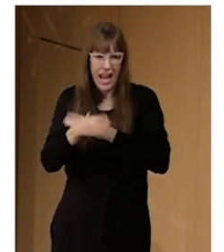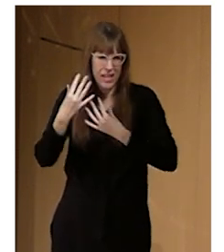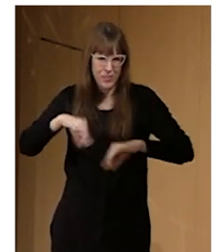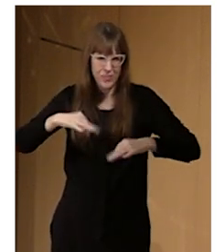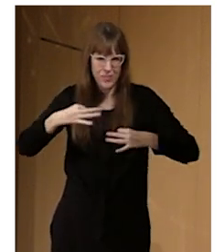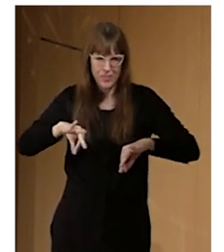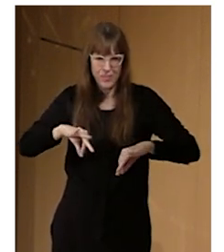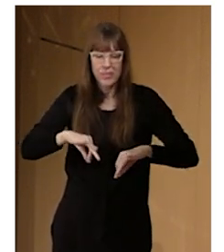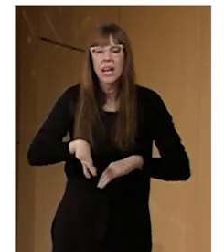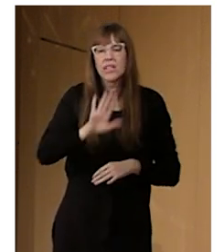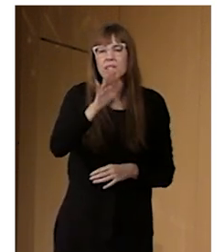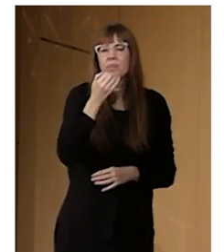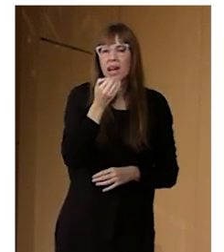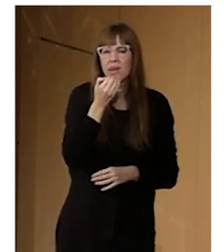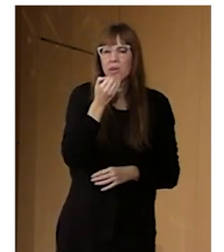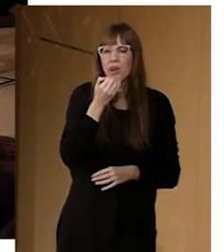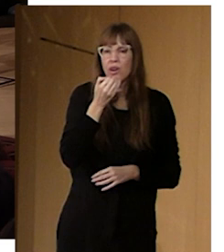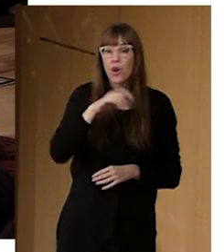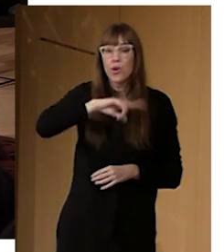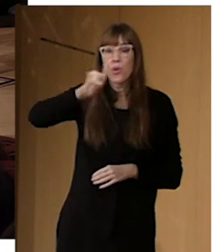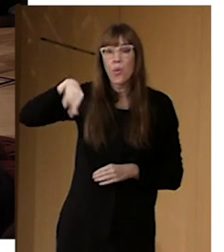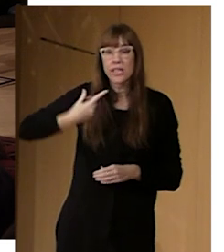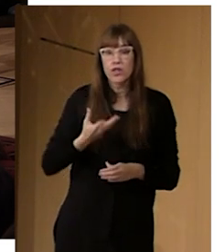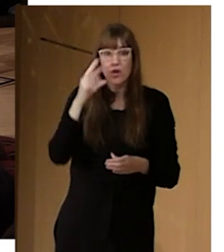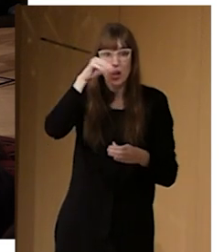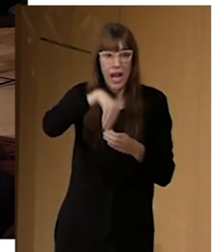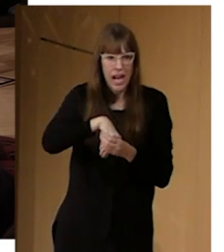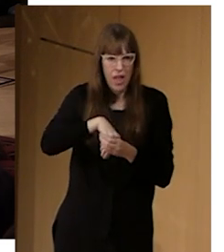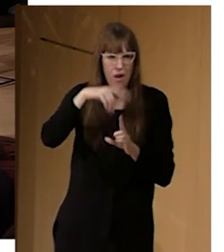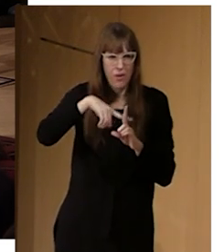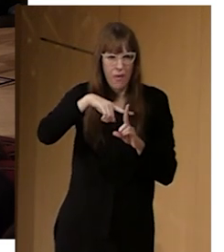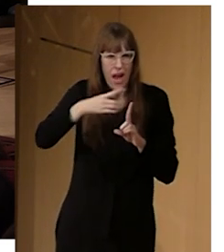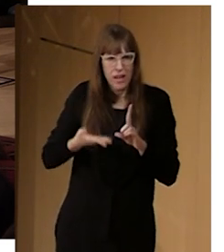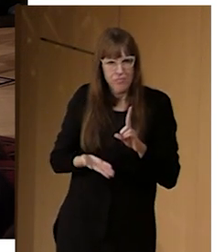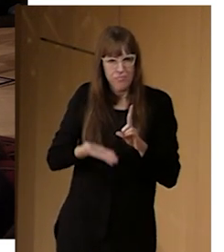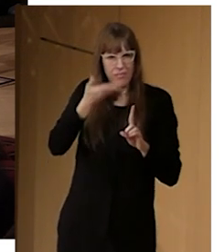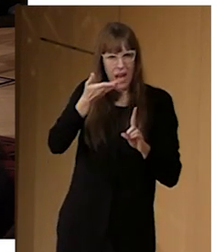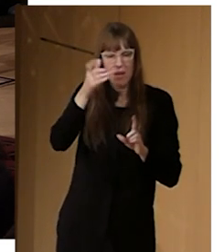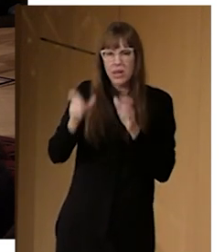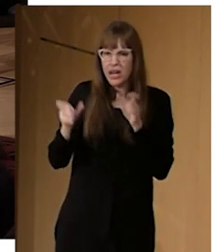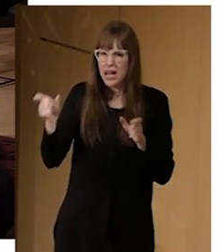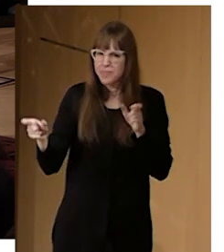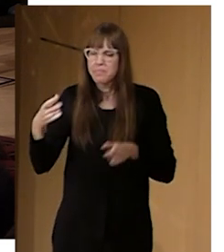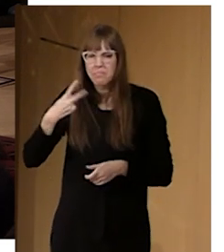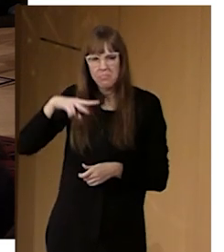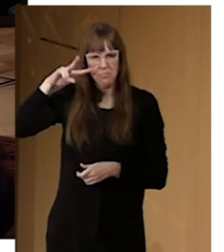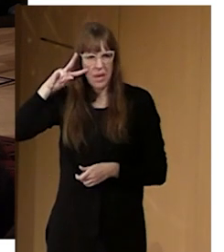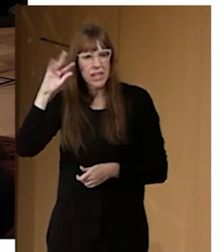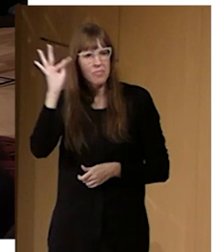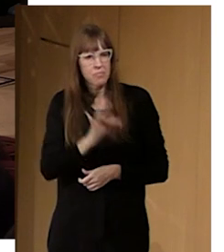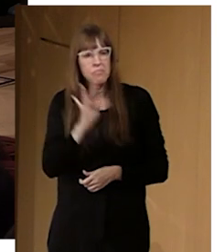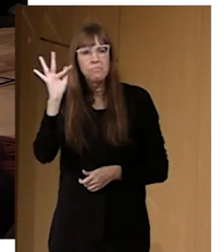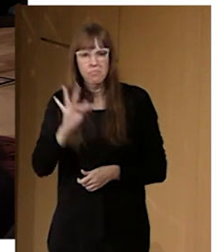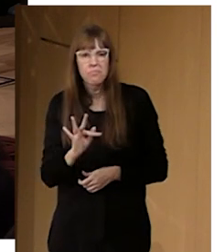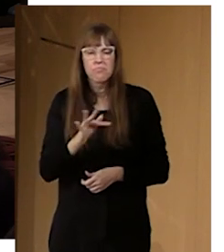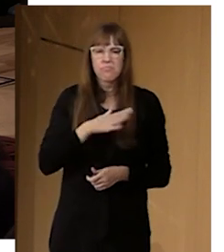esto nosotros podemos tener los contenidos más elevados que satisfacen al público experto en el ámbito cultural pero la